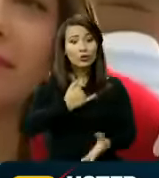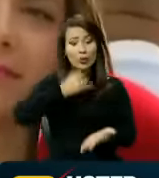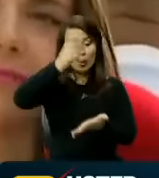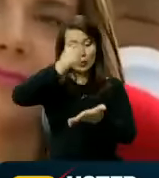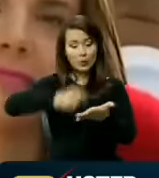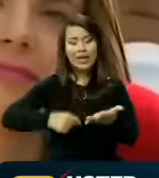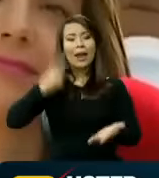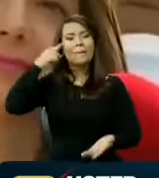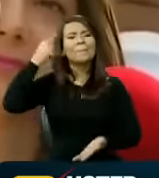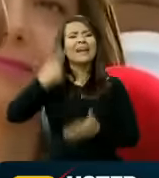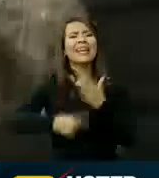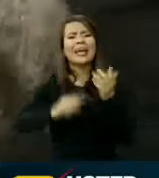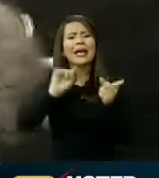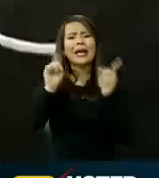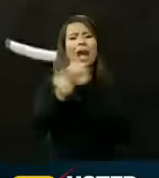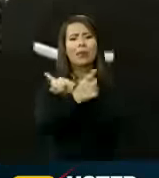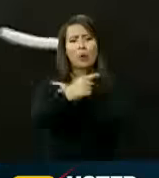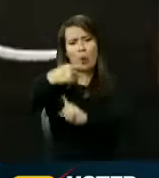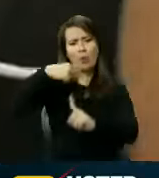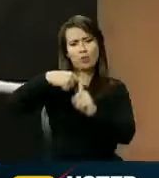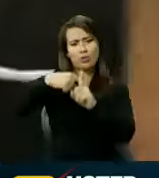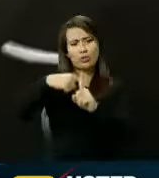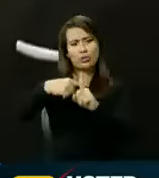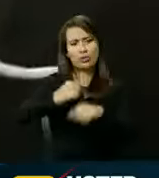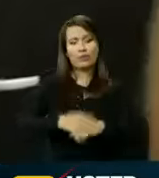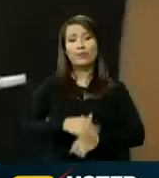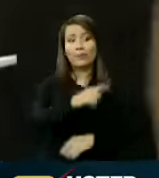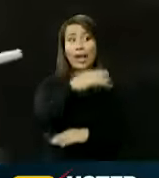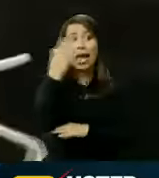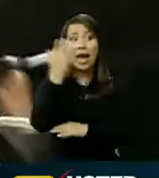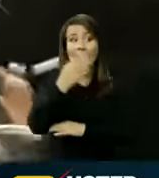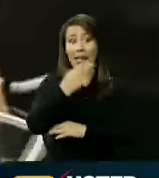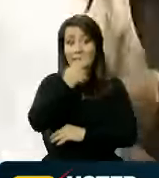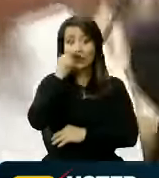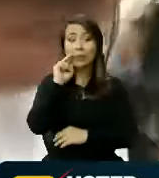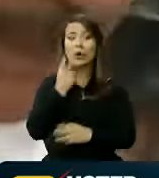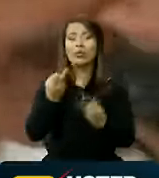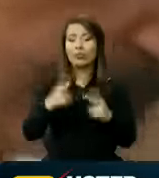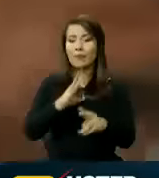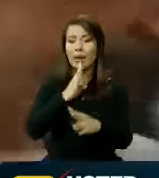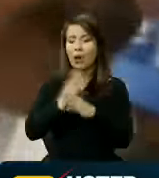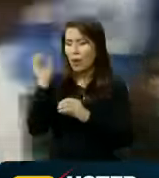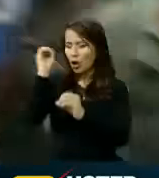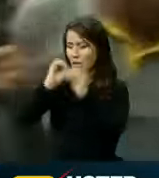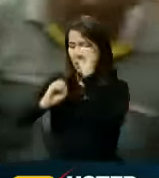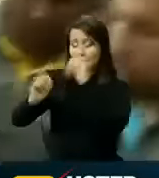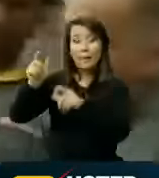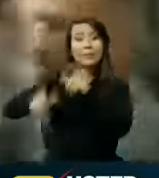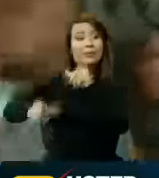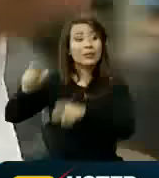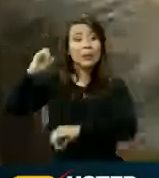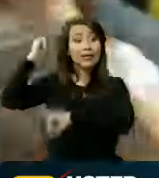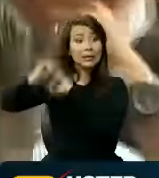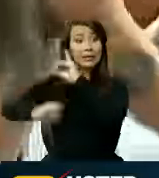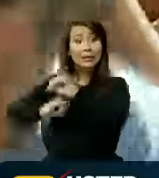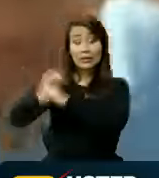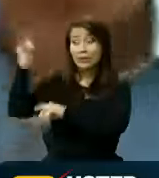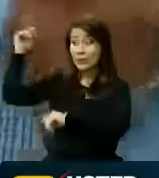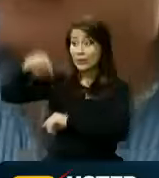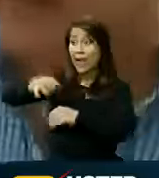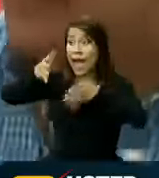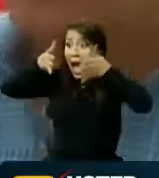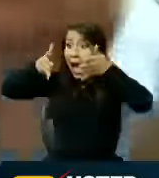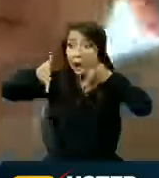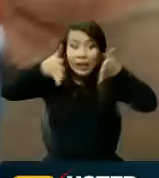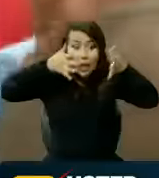cambio positivo. El burgomaestre también se refirió a los observadores de los distintos organismos internacionales a que estén